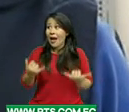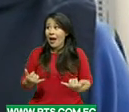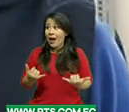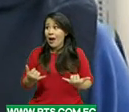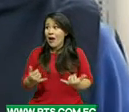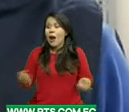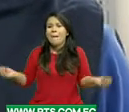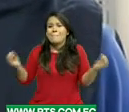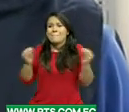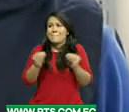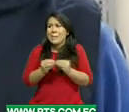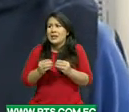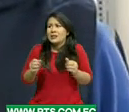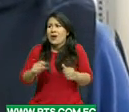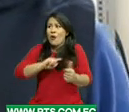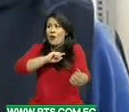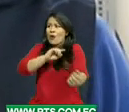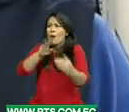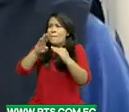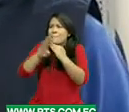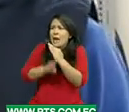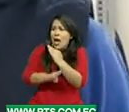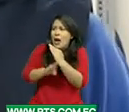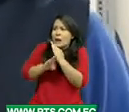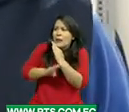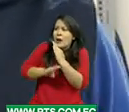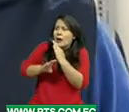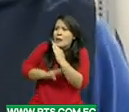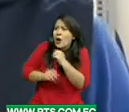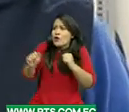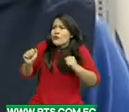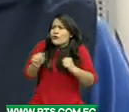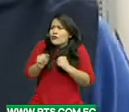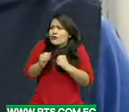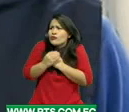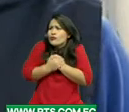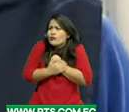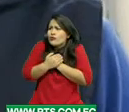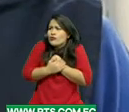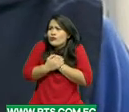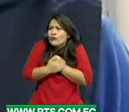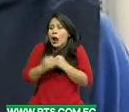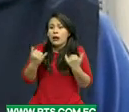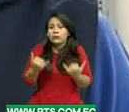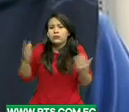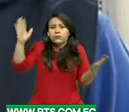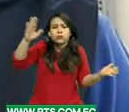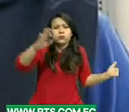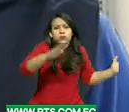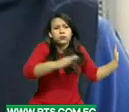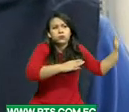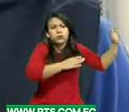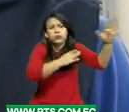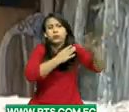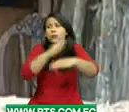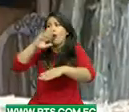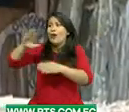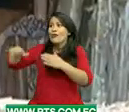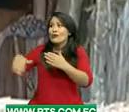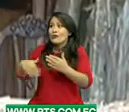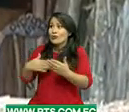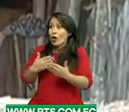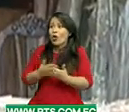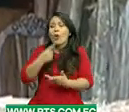igualmente por temperaturas mucho más bajas, más ha habido acoplamiento de dos sistemas, tanto atmosférico y oceánico. De ahí